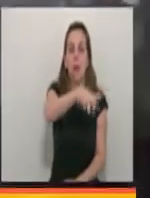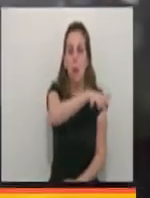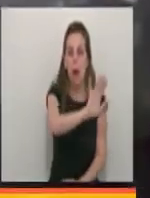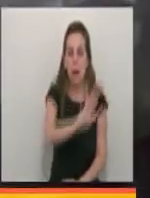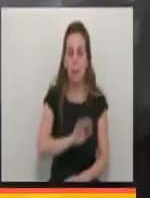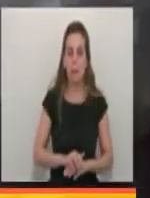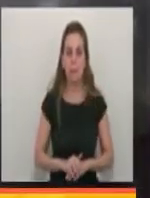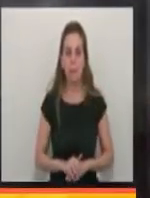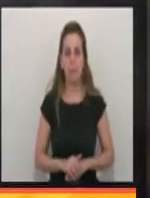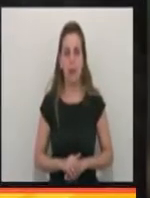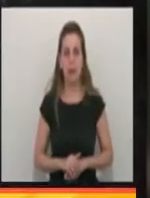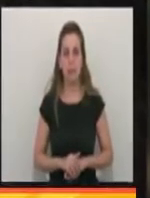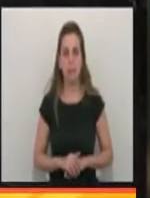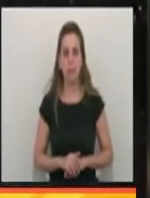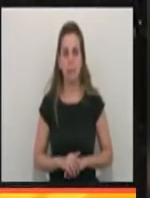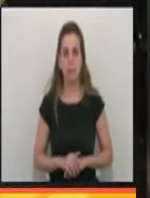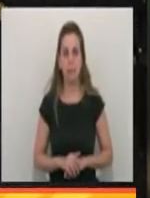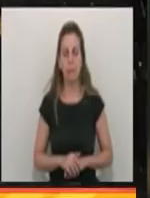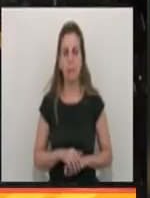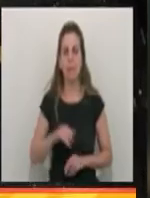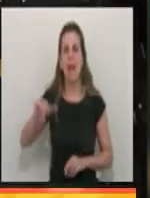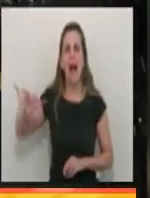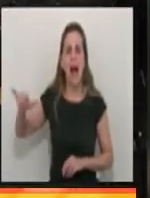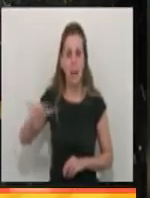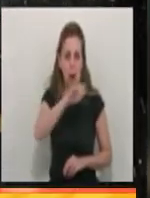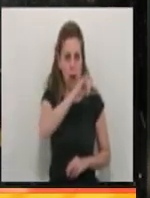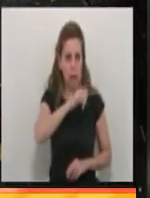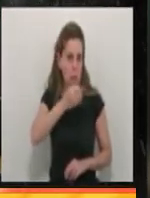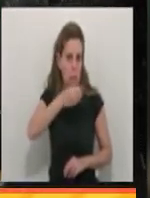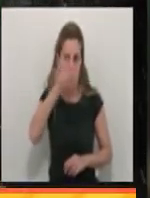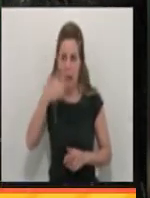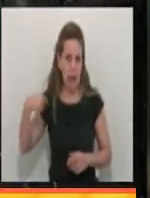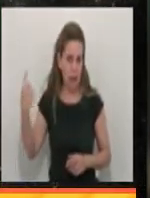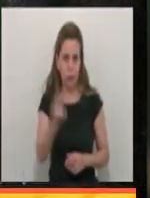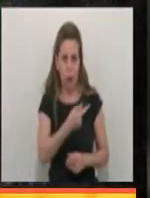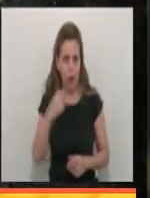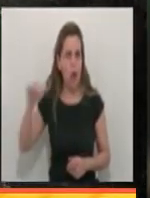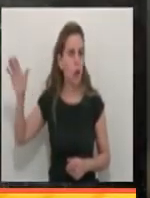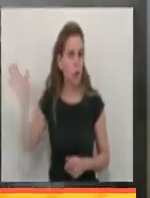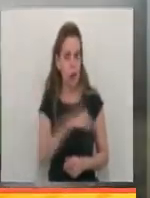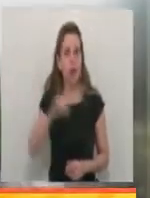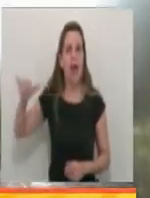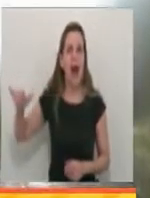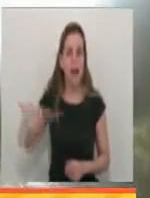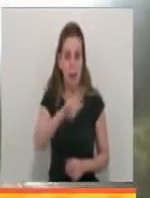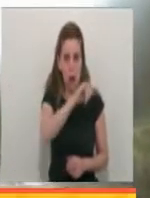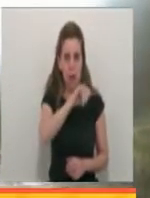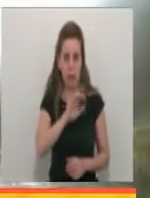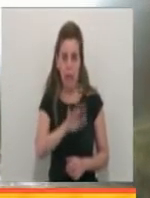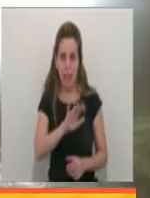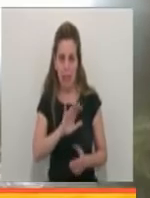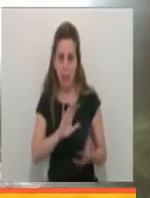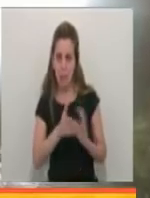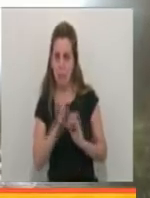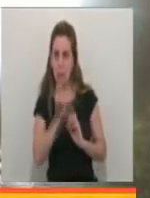Todos los aviones, los que son jet y turbohélices, tienen 2 sistemas de electricidad. Que uno, para que se entienda y